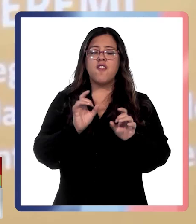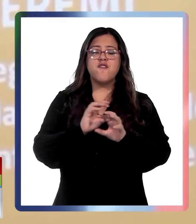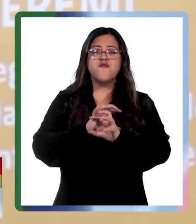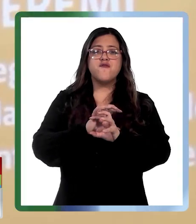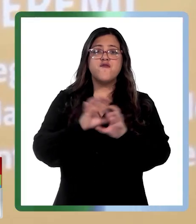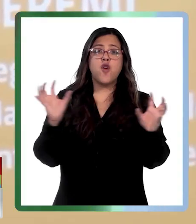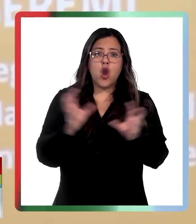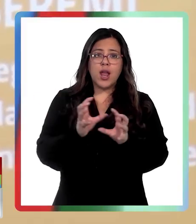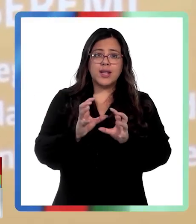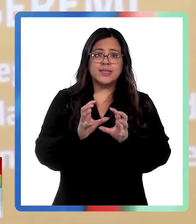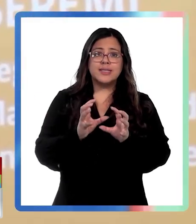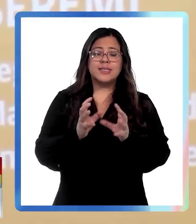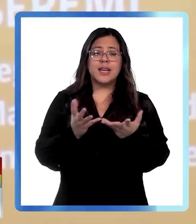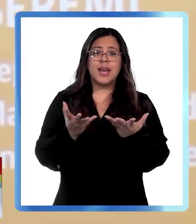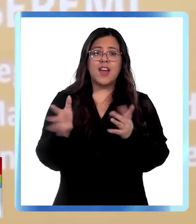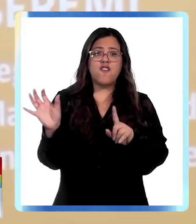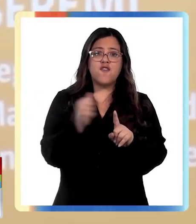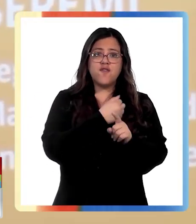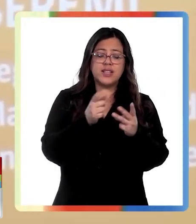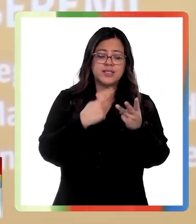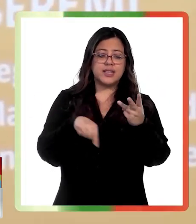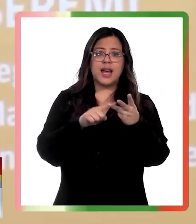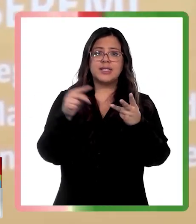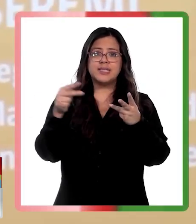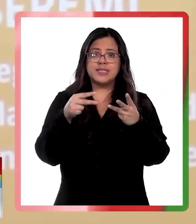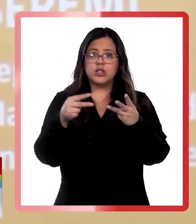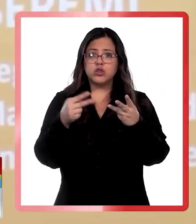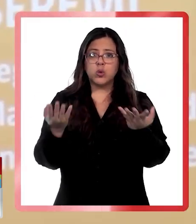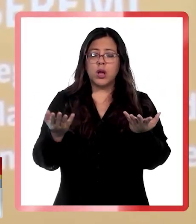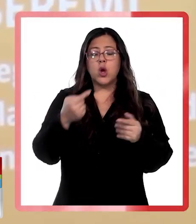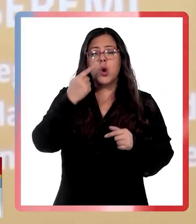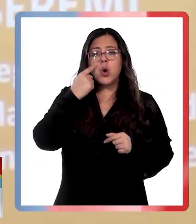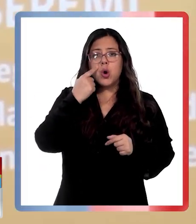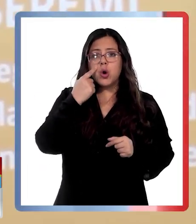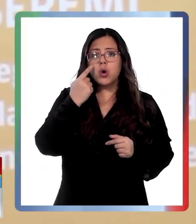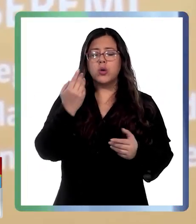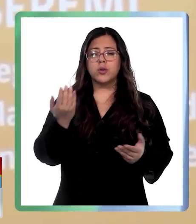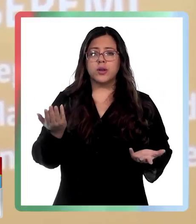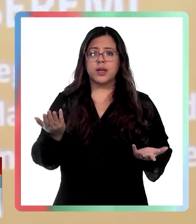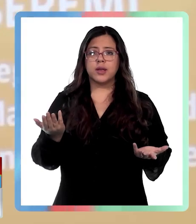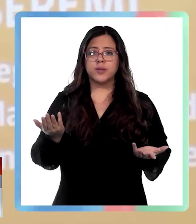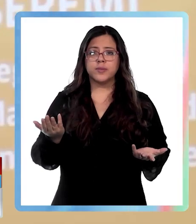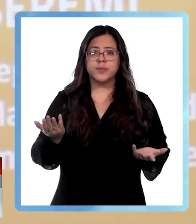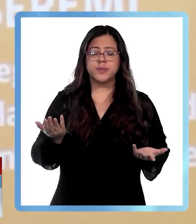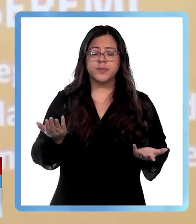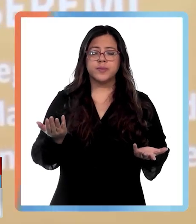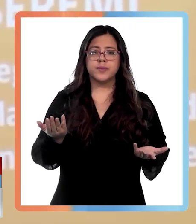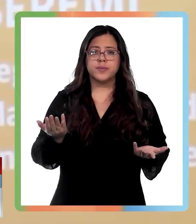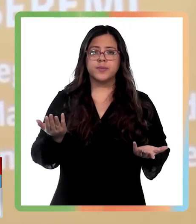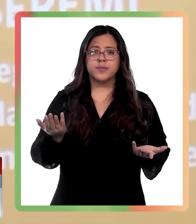La violencia física y después la violencia sexual. Hay que mencionar también de que